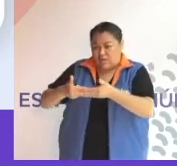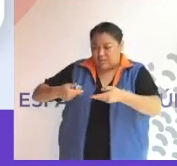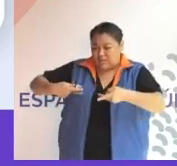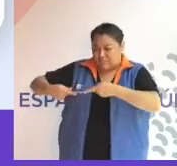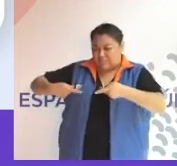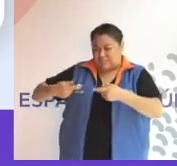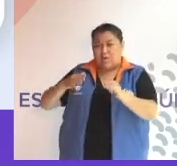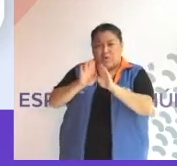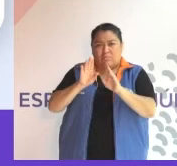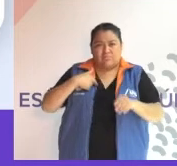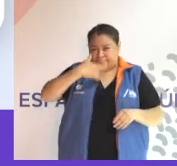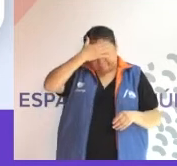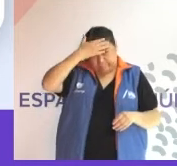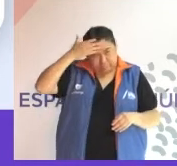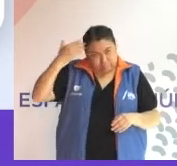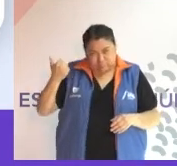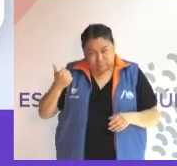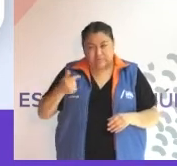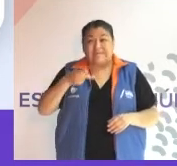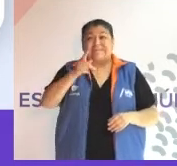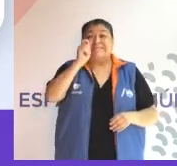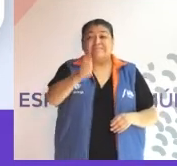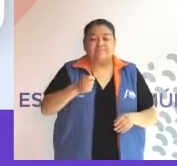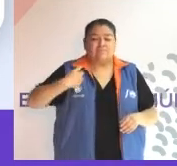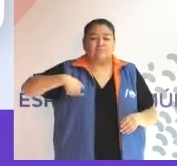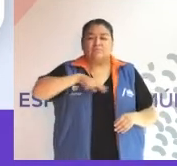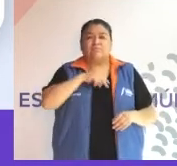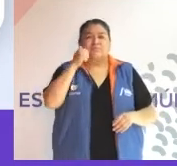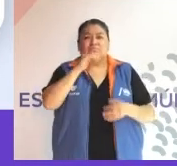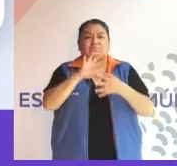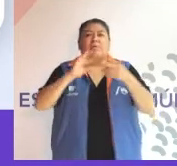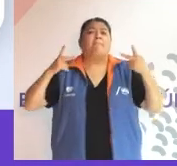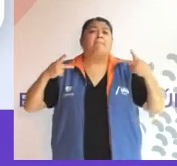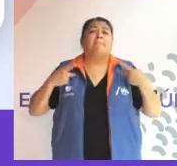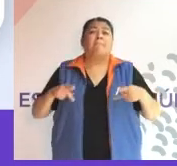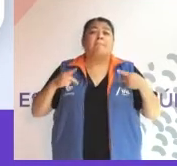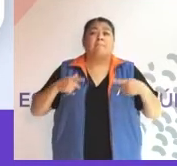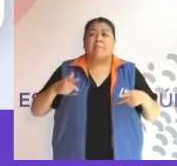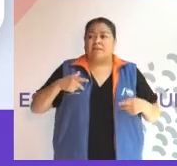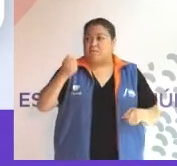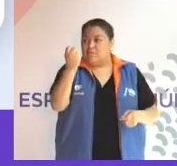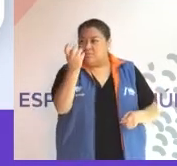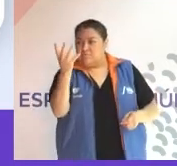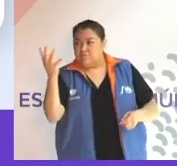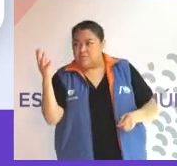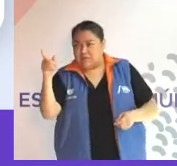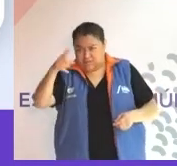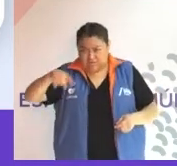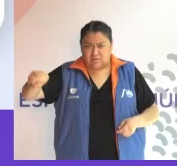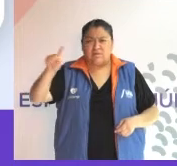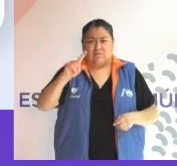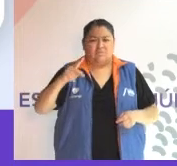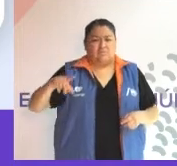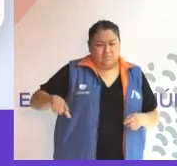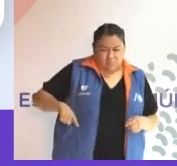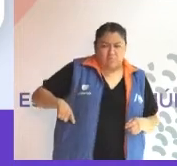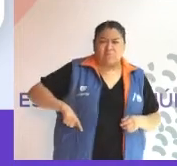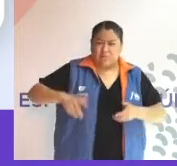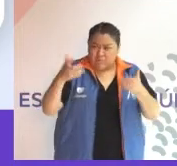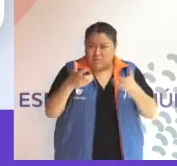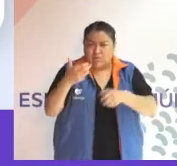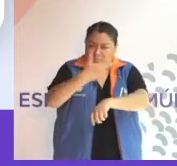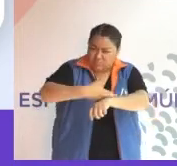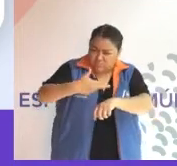en el fondo de lo que estamos hablando nosotros es de un ciudadano responsable de lo público, un ciudadano que se